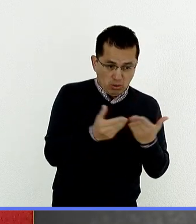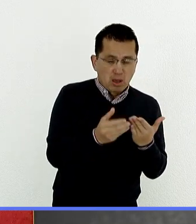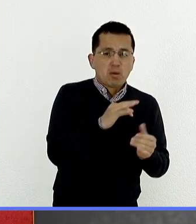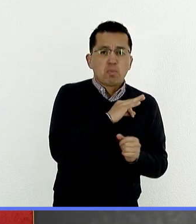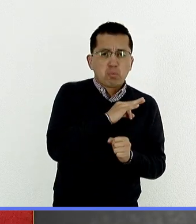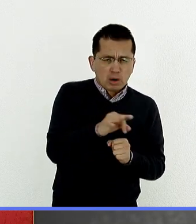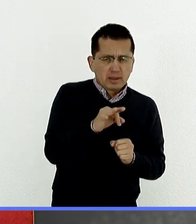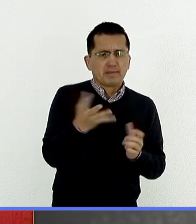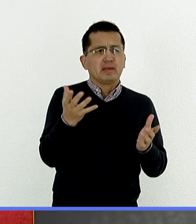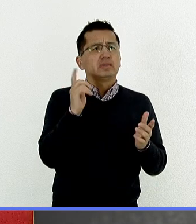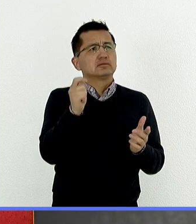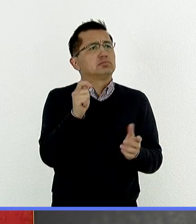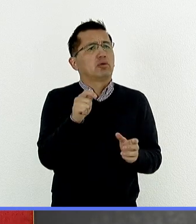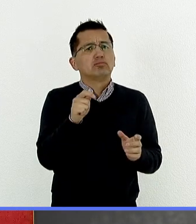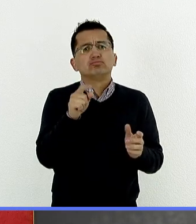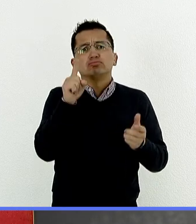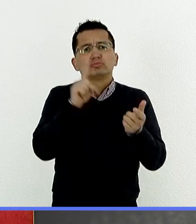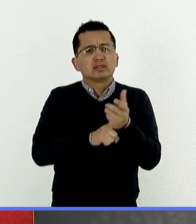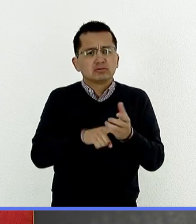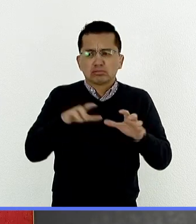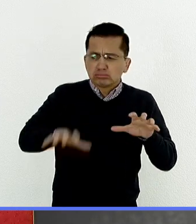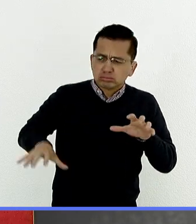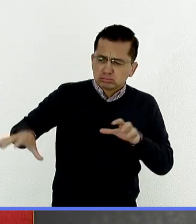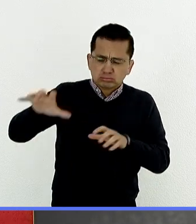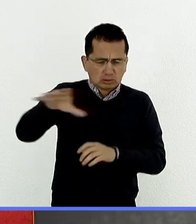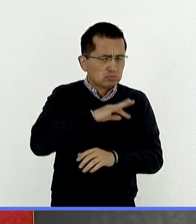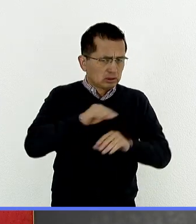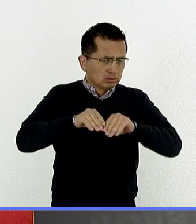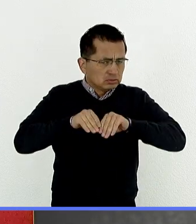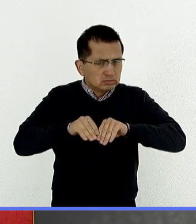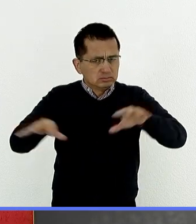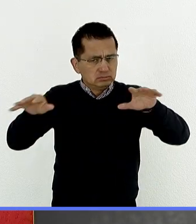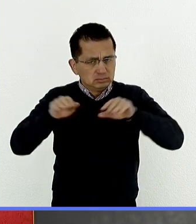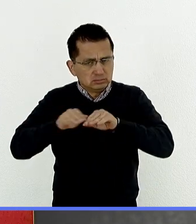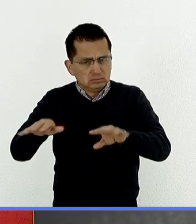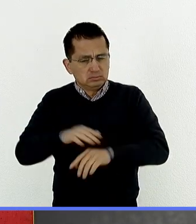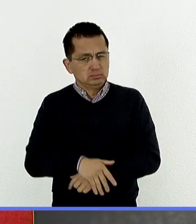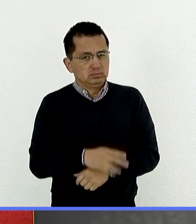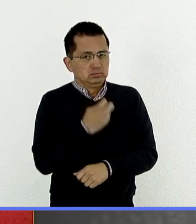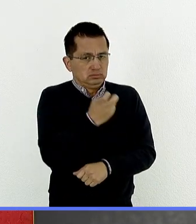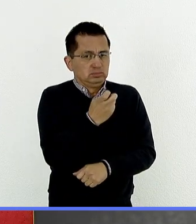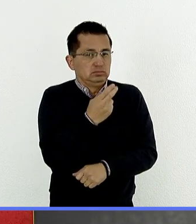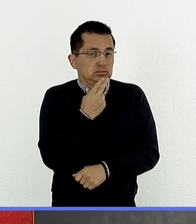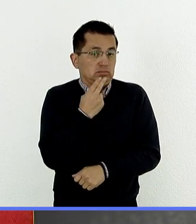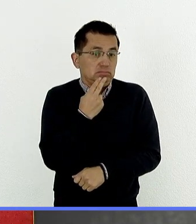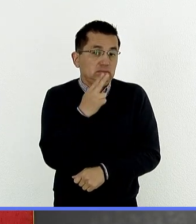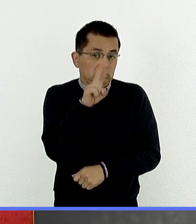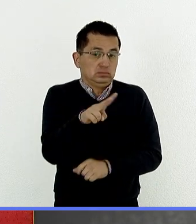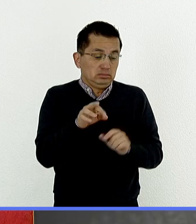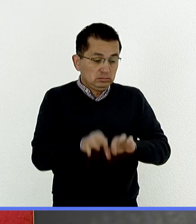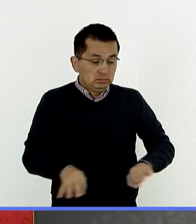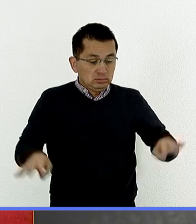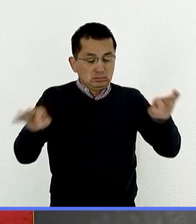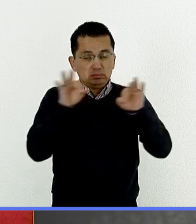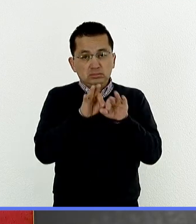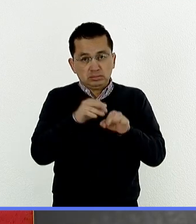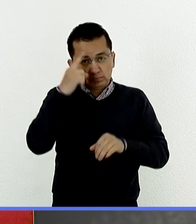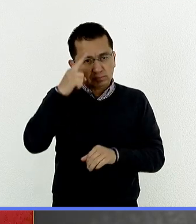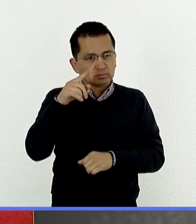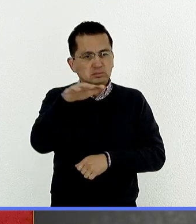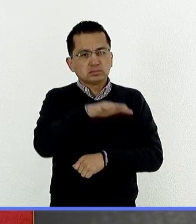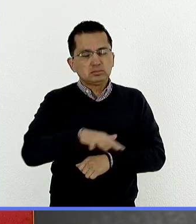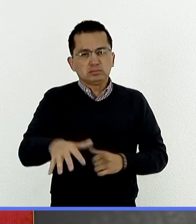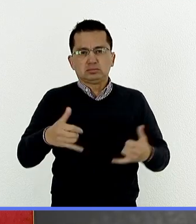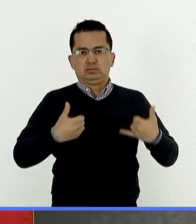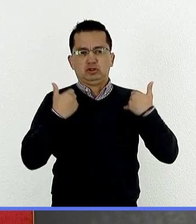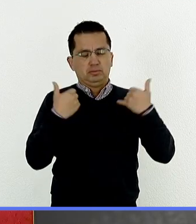local a través de TV UNAM desde luego este sería muy importante el llegar a mayor número de